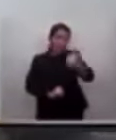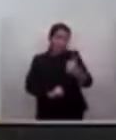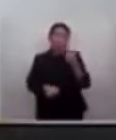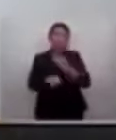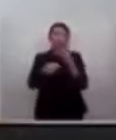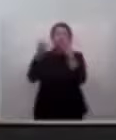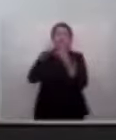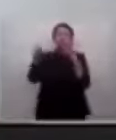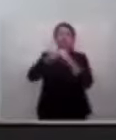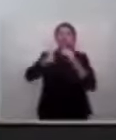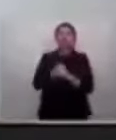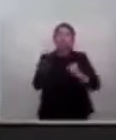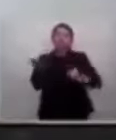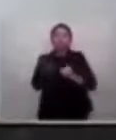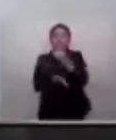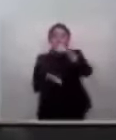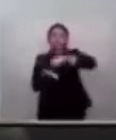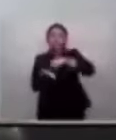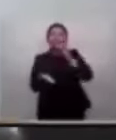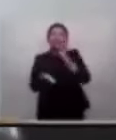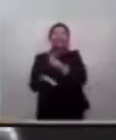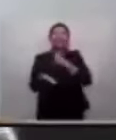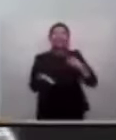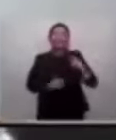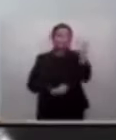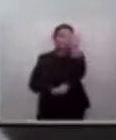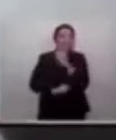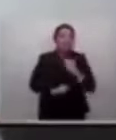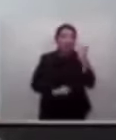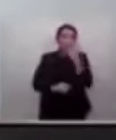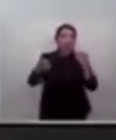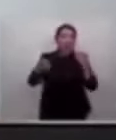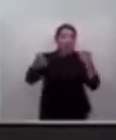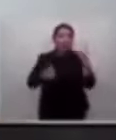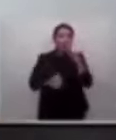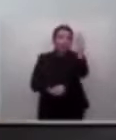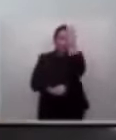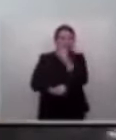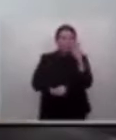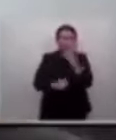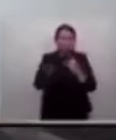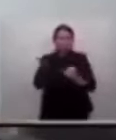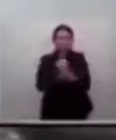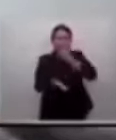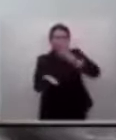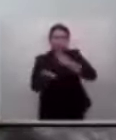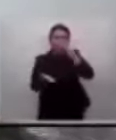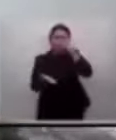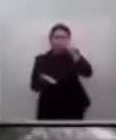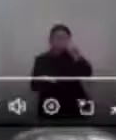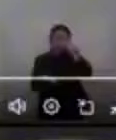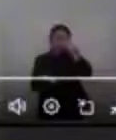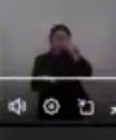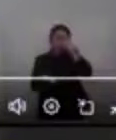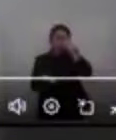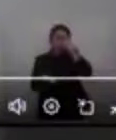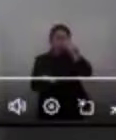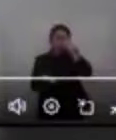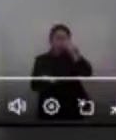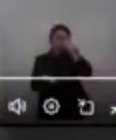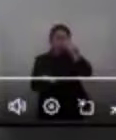la determinación correspondiente es algo que se deberá revisar y resolver al analizar la impugnación que cuestiona la validez